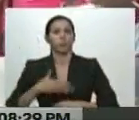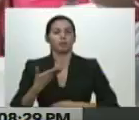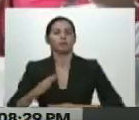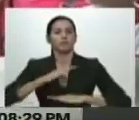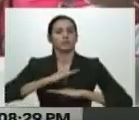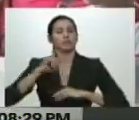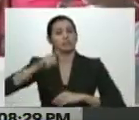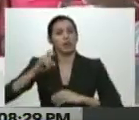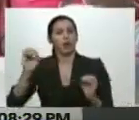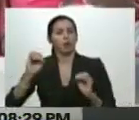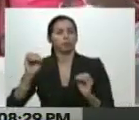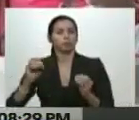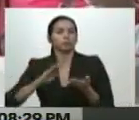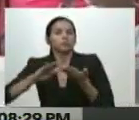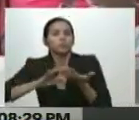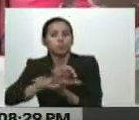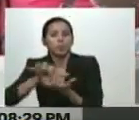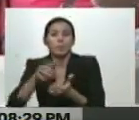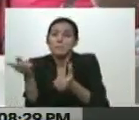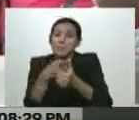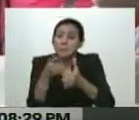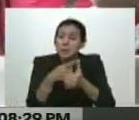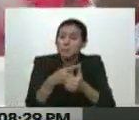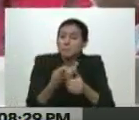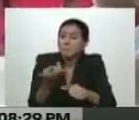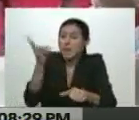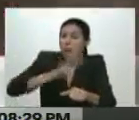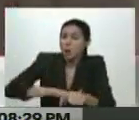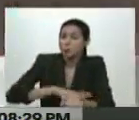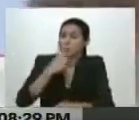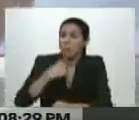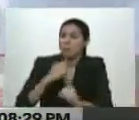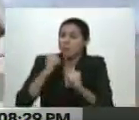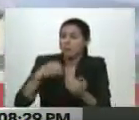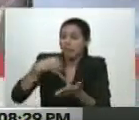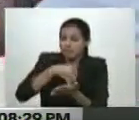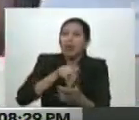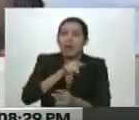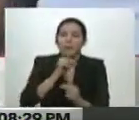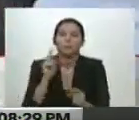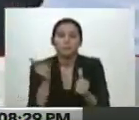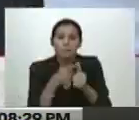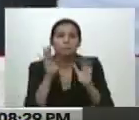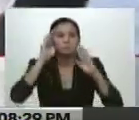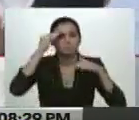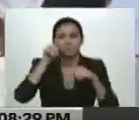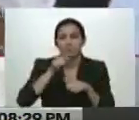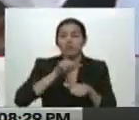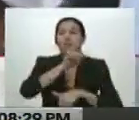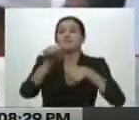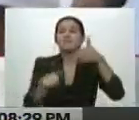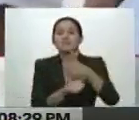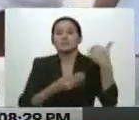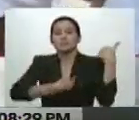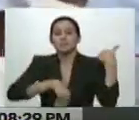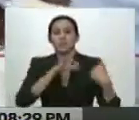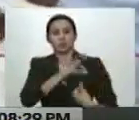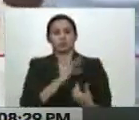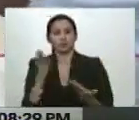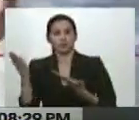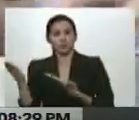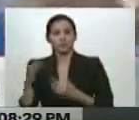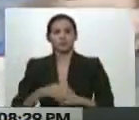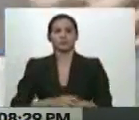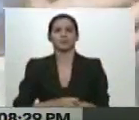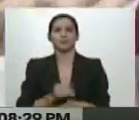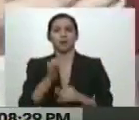las necesidades primero de los más necesitados, valga la redundancia. En la actividad, el vicepresidente para el área social, Jorge